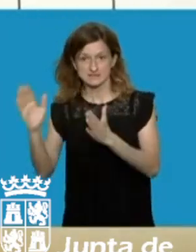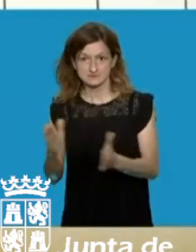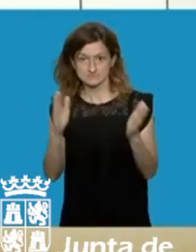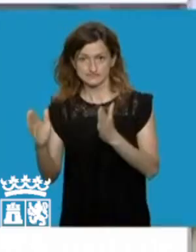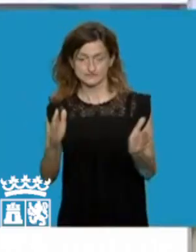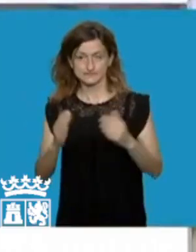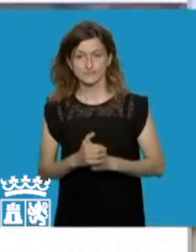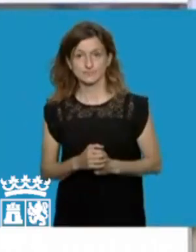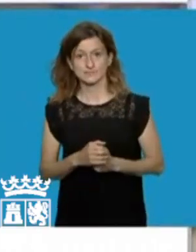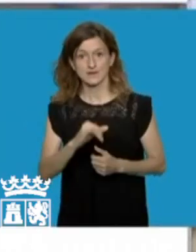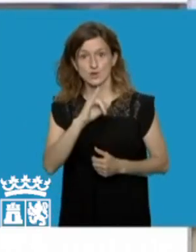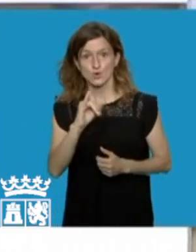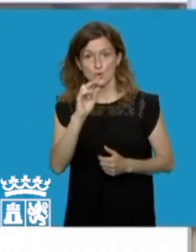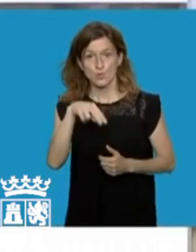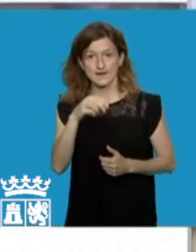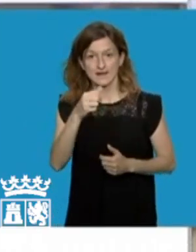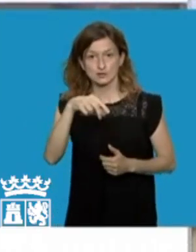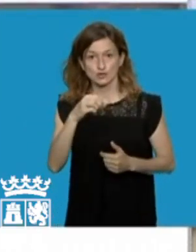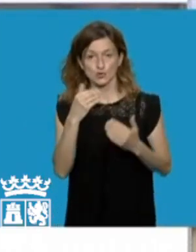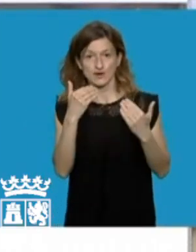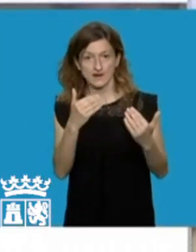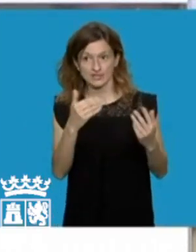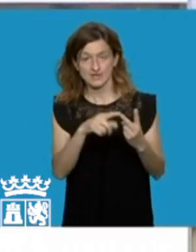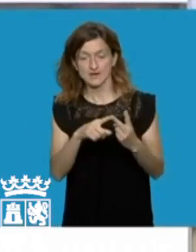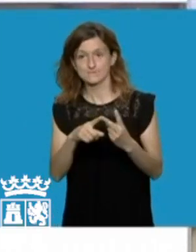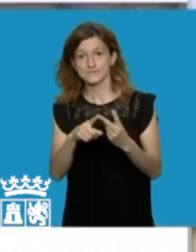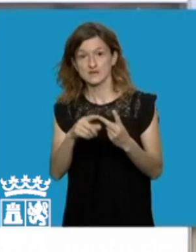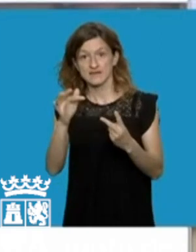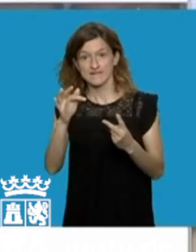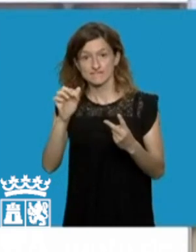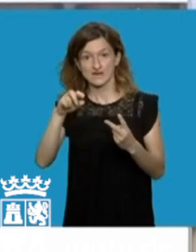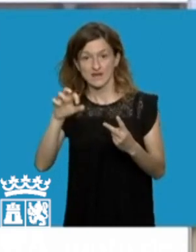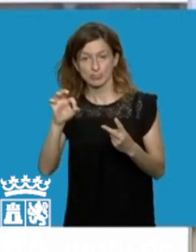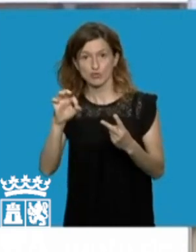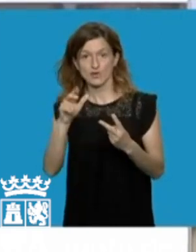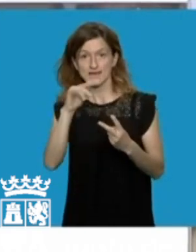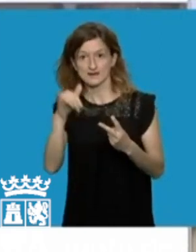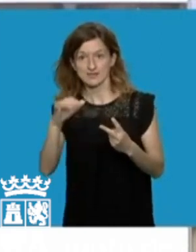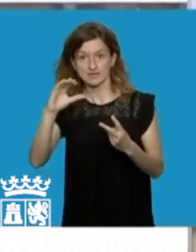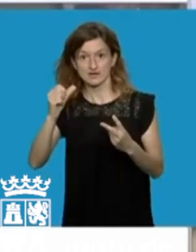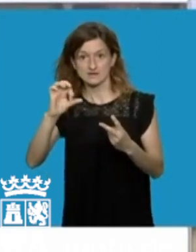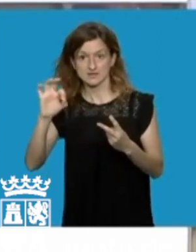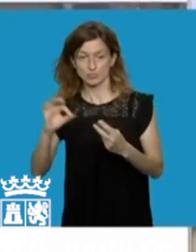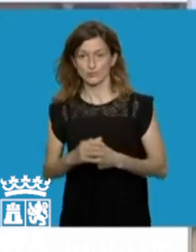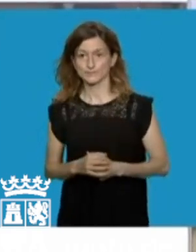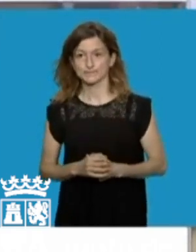Son Juan Antonio García Lorenzana, Juanín García y Fernando Hernández Casado.